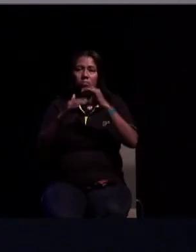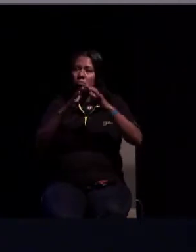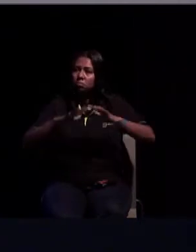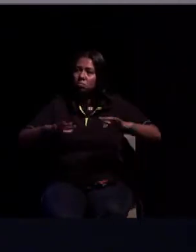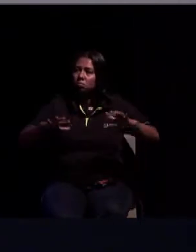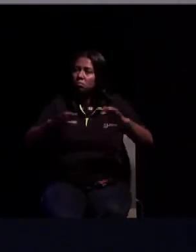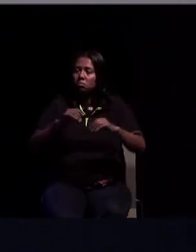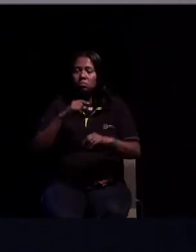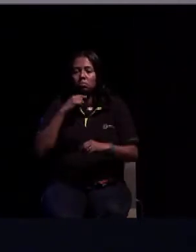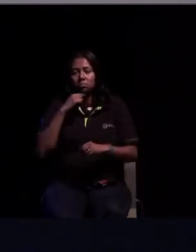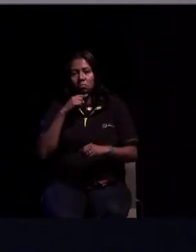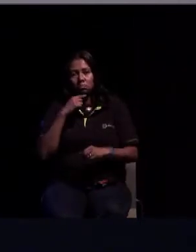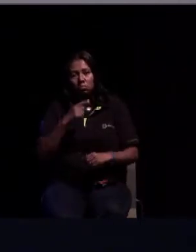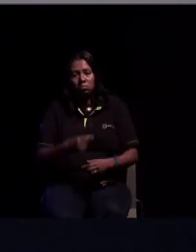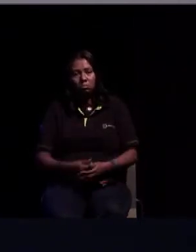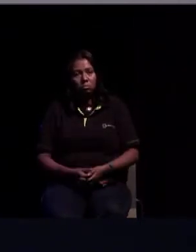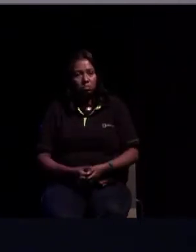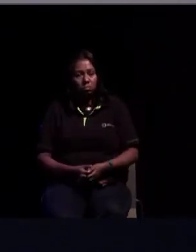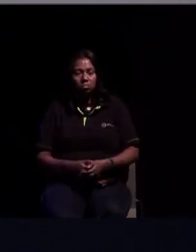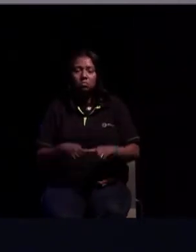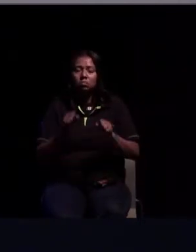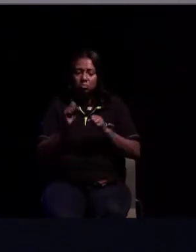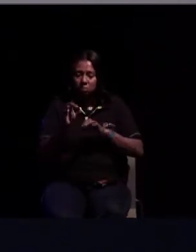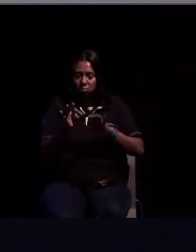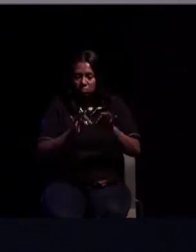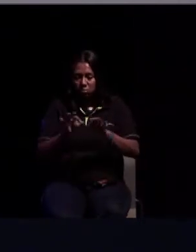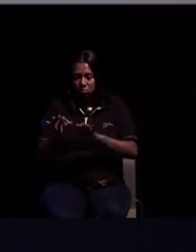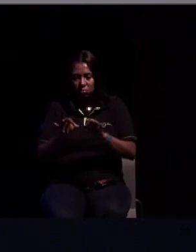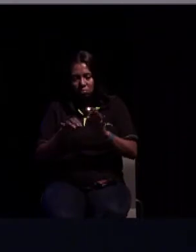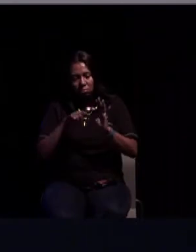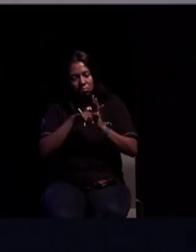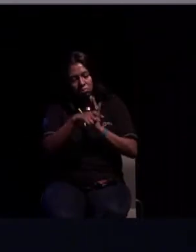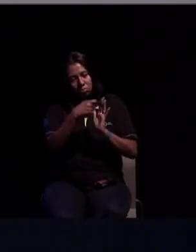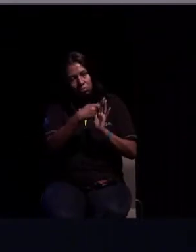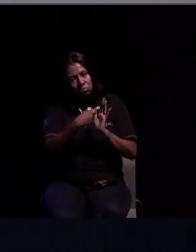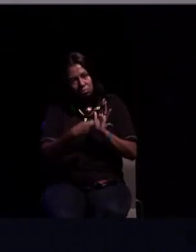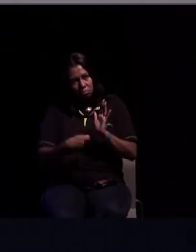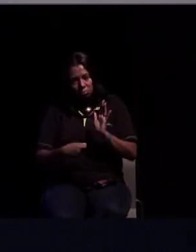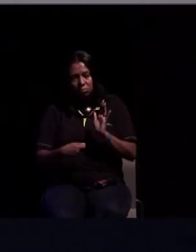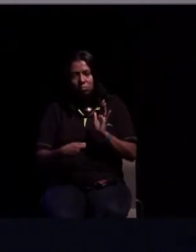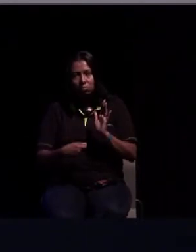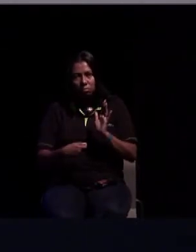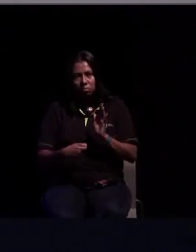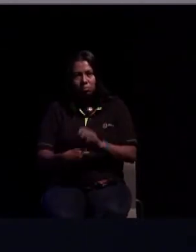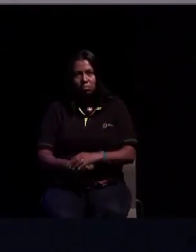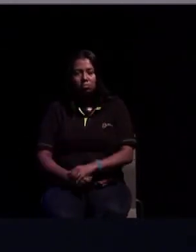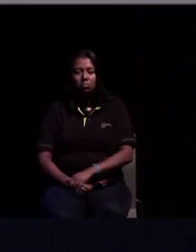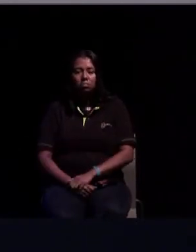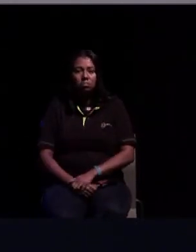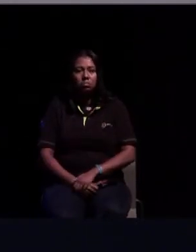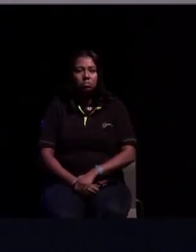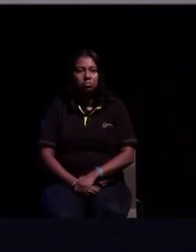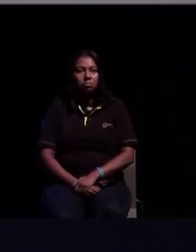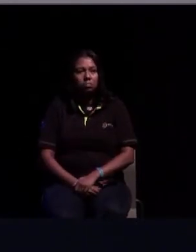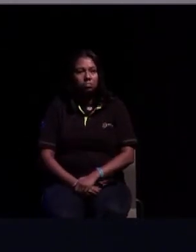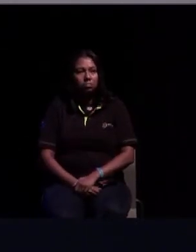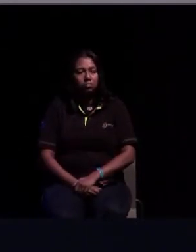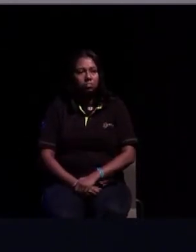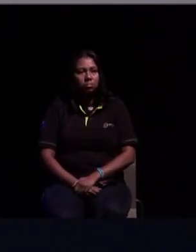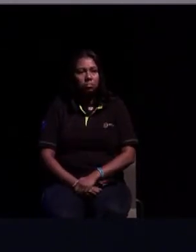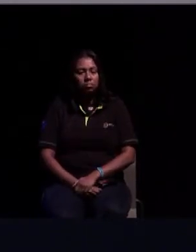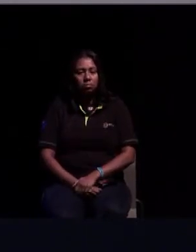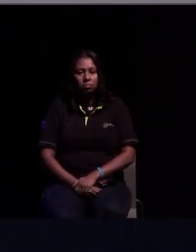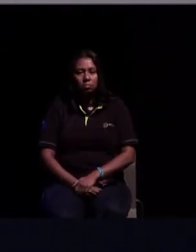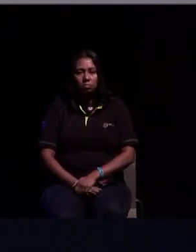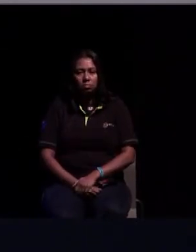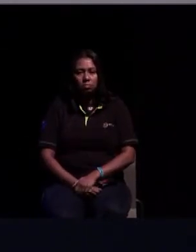vayan empezando a formular sus preguntas para que nos las vayan enviando y podamos hacer un diálogo